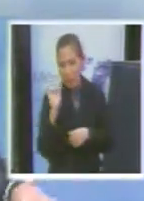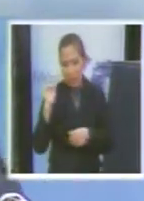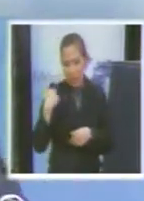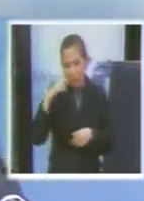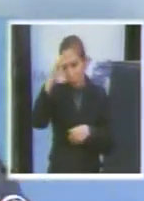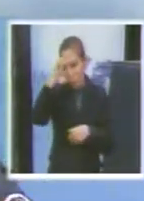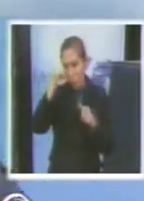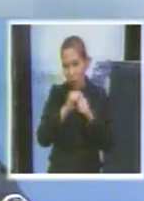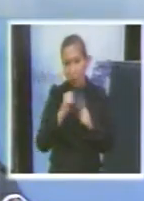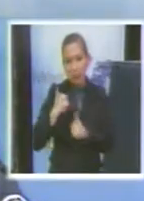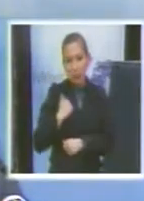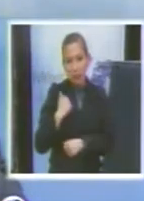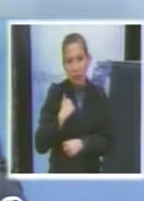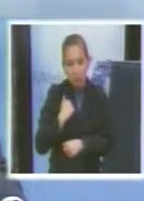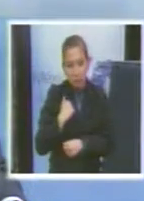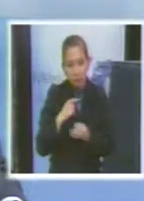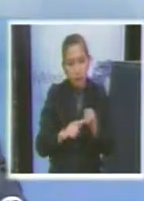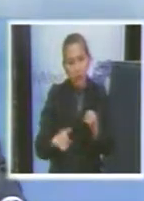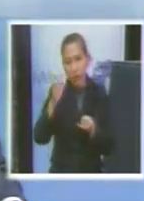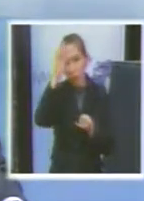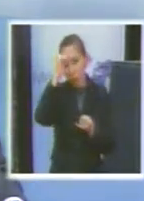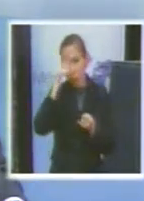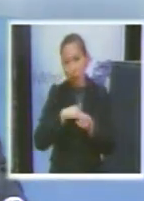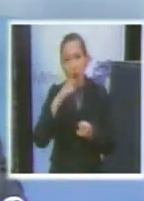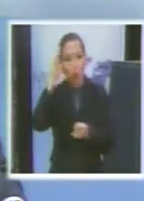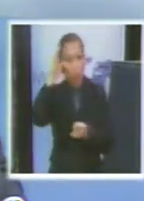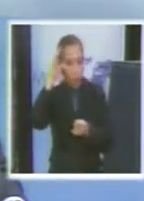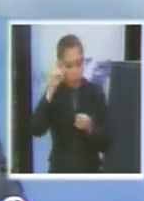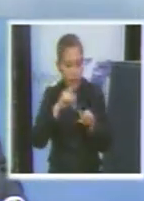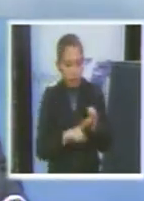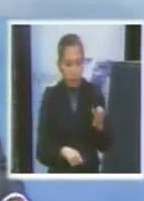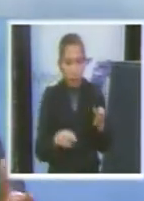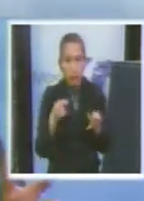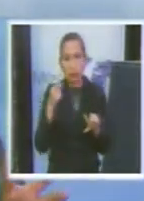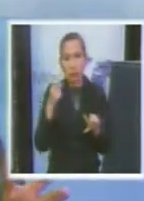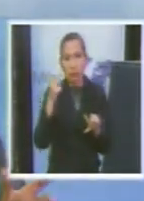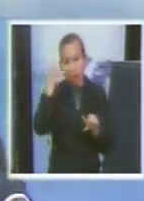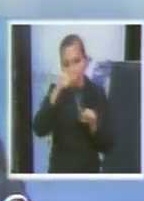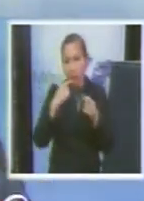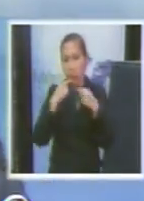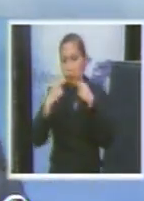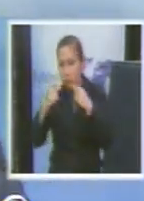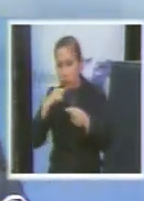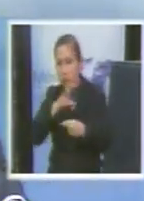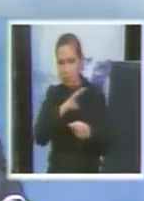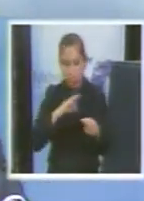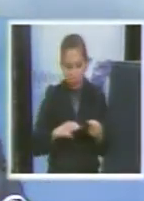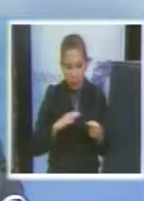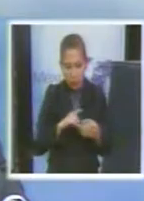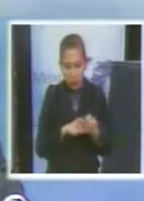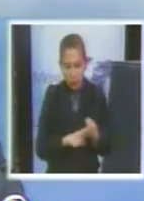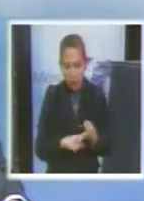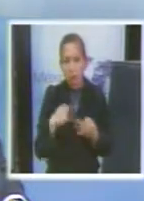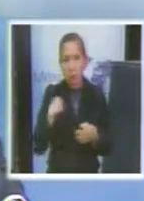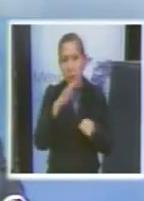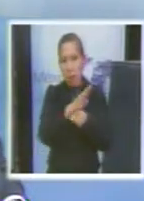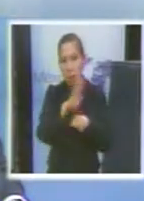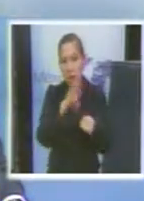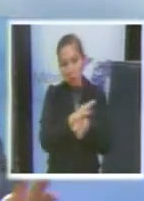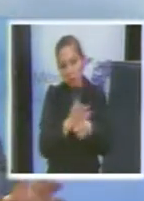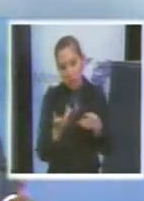reciente con Canadá, tiene un acuerdo con Corea, creo que está negociando con China. Con